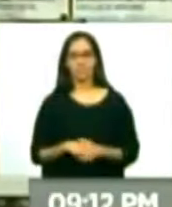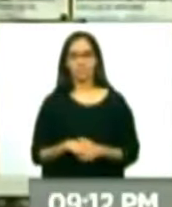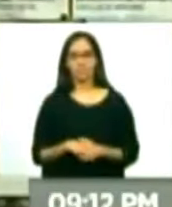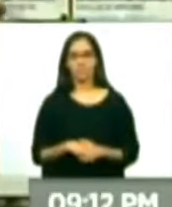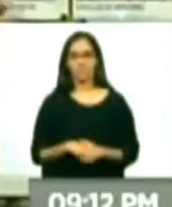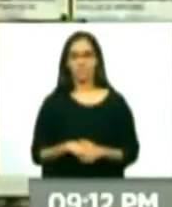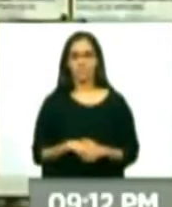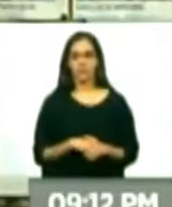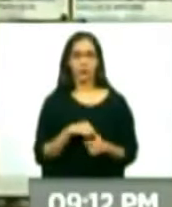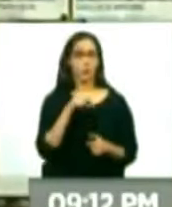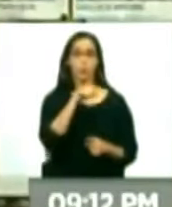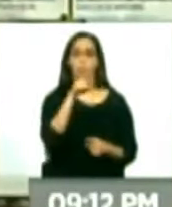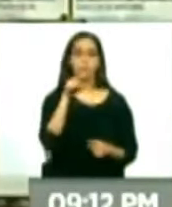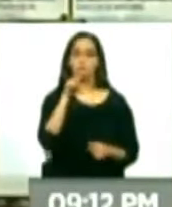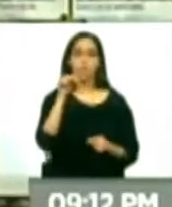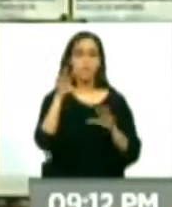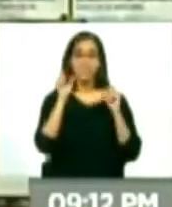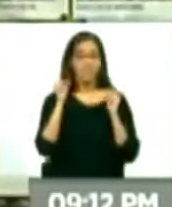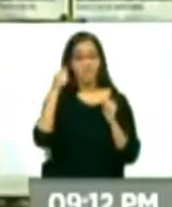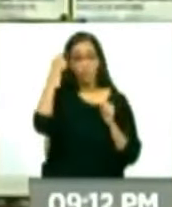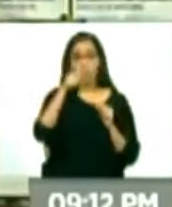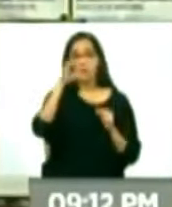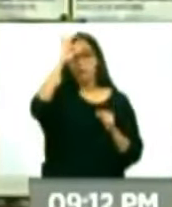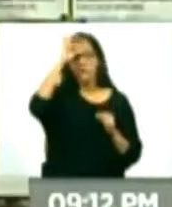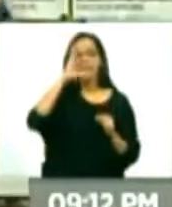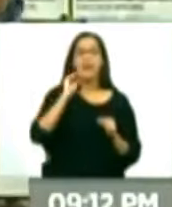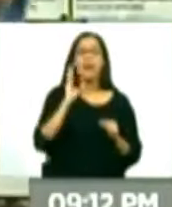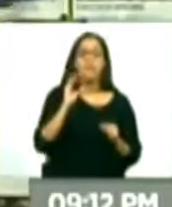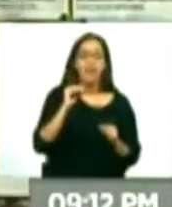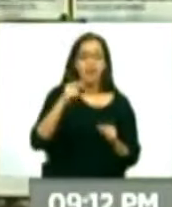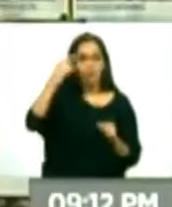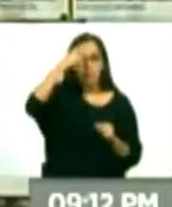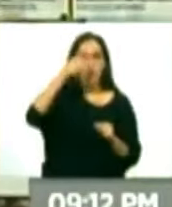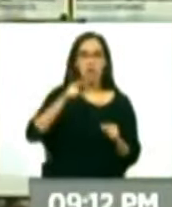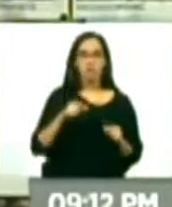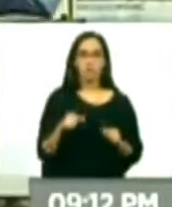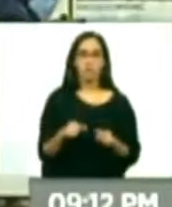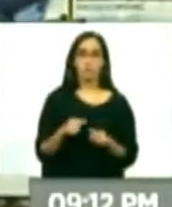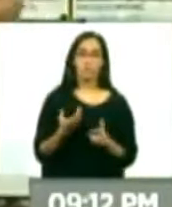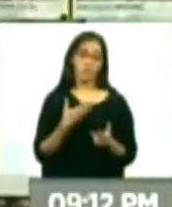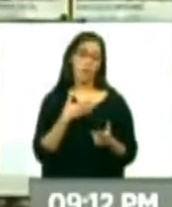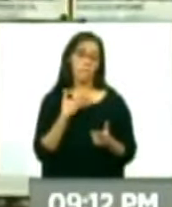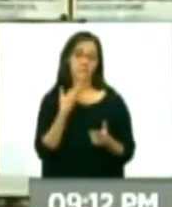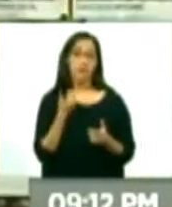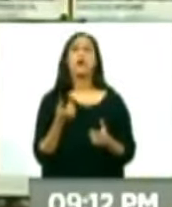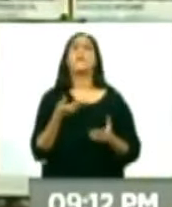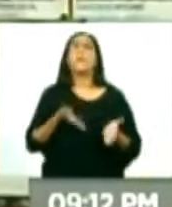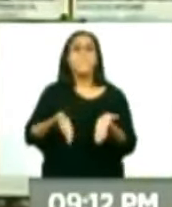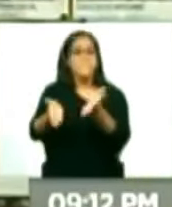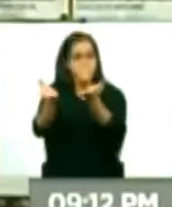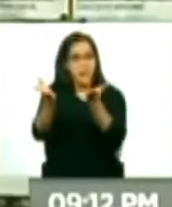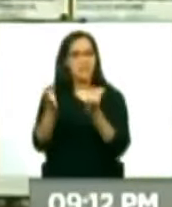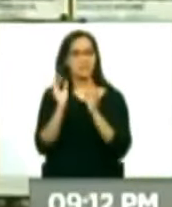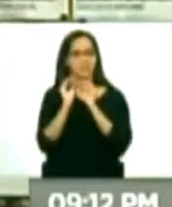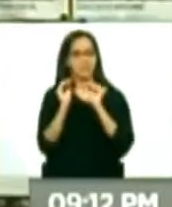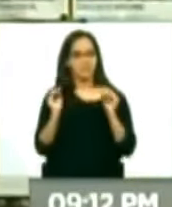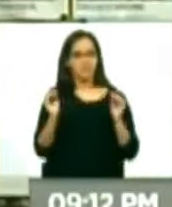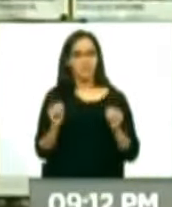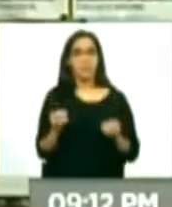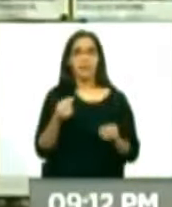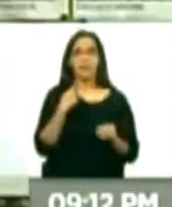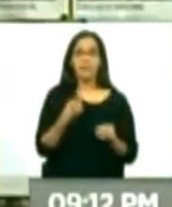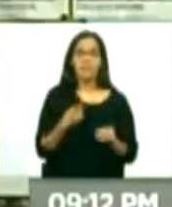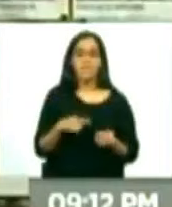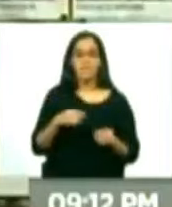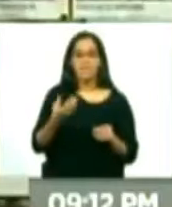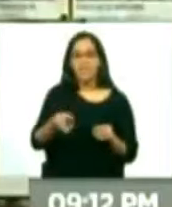Ustedes no entienden al pueblo, no saben hablarle al pueblo. Prefiero hablar en la Corte Penal Internacional. Vaya y lleve esa denuncia para que le digan de